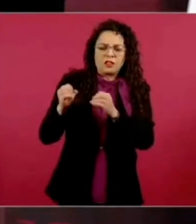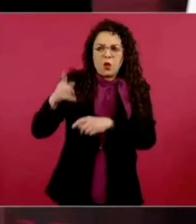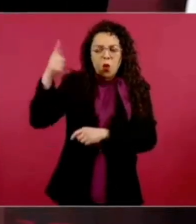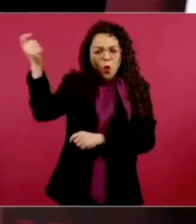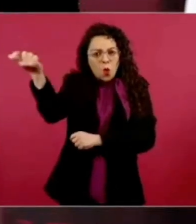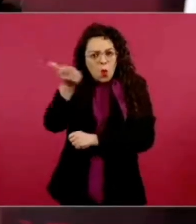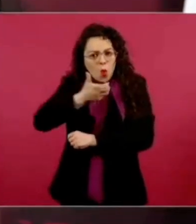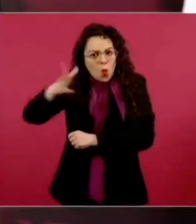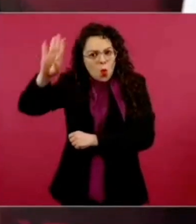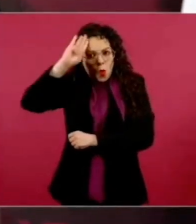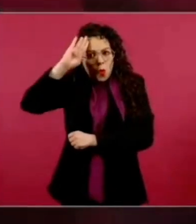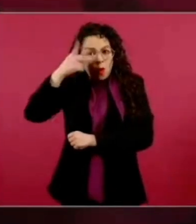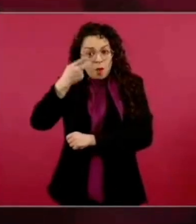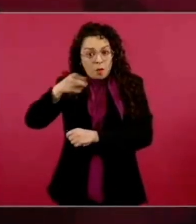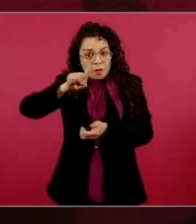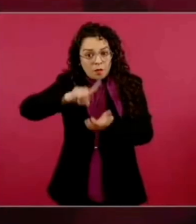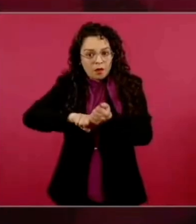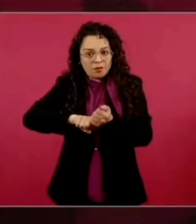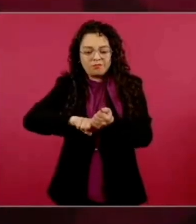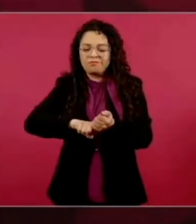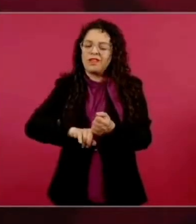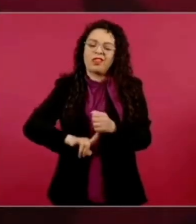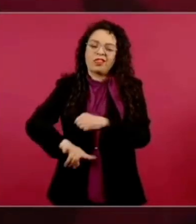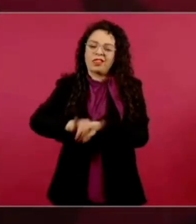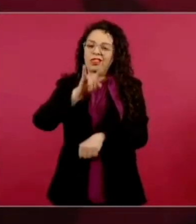una simulación,